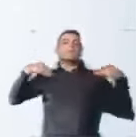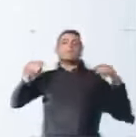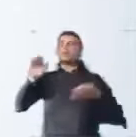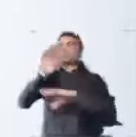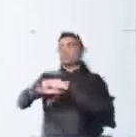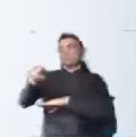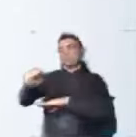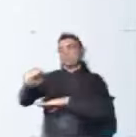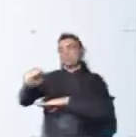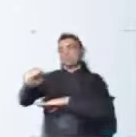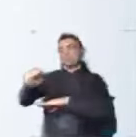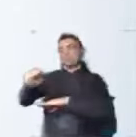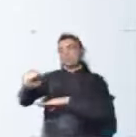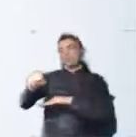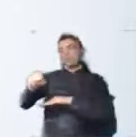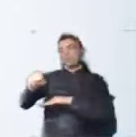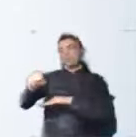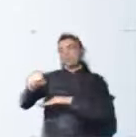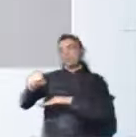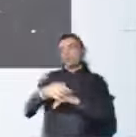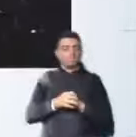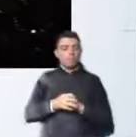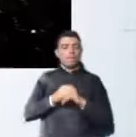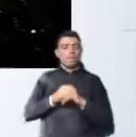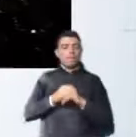¿Cómo se transmite el COVID-19?